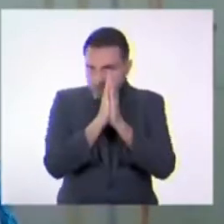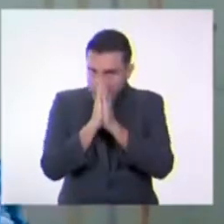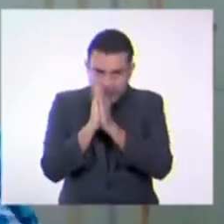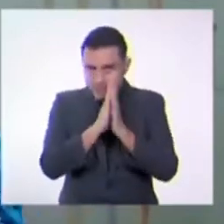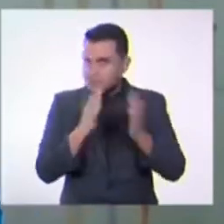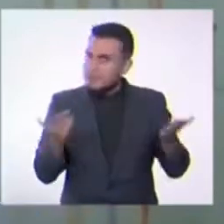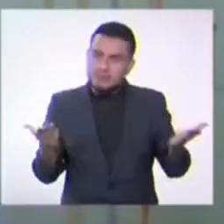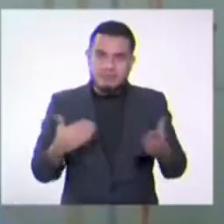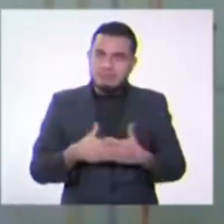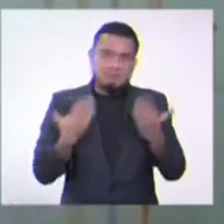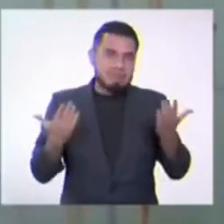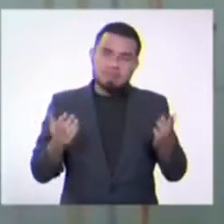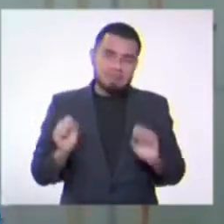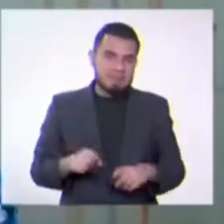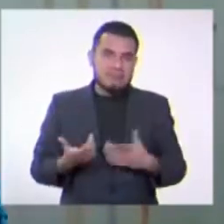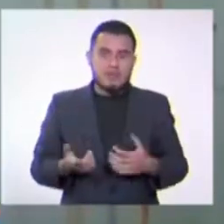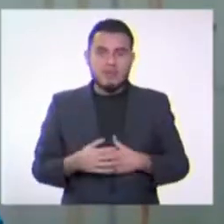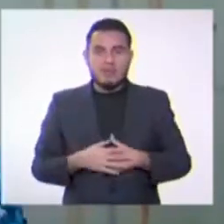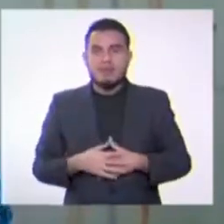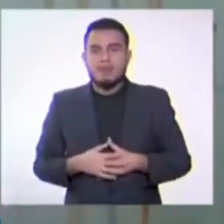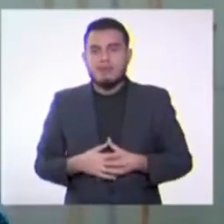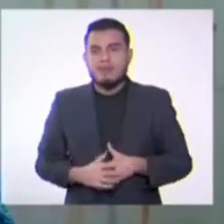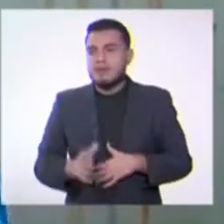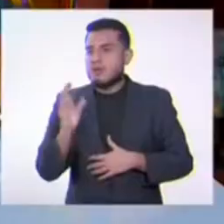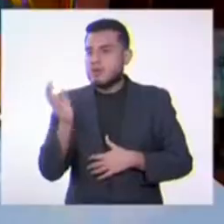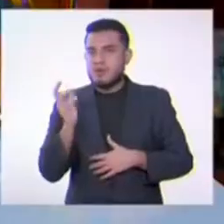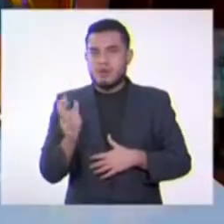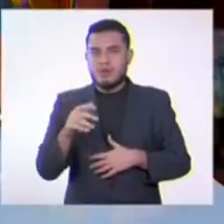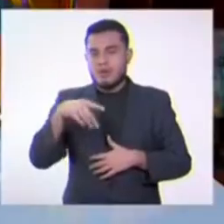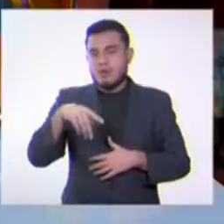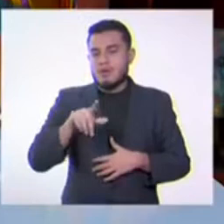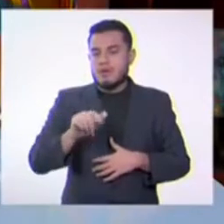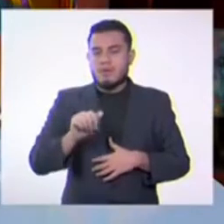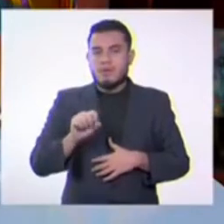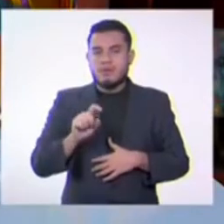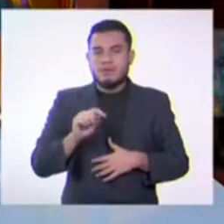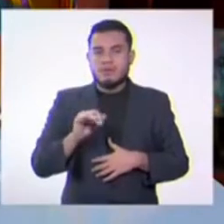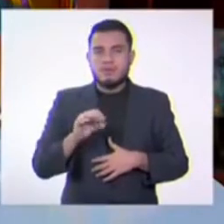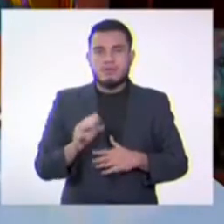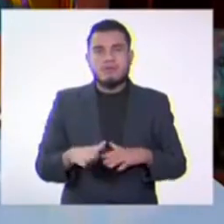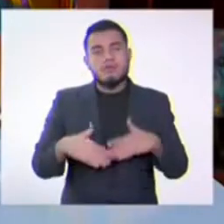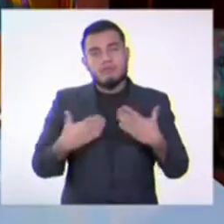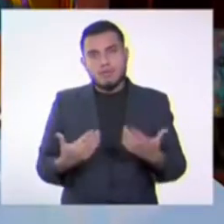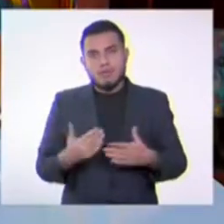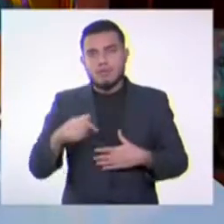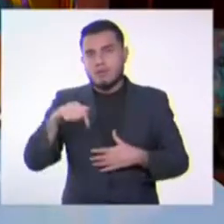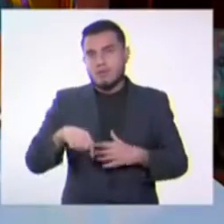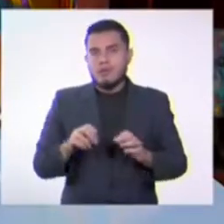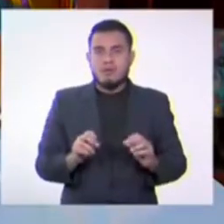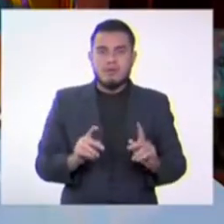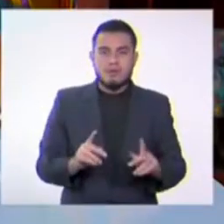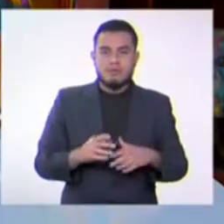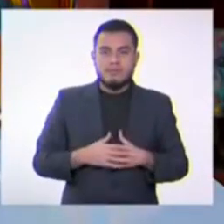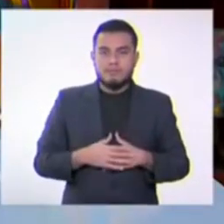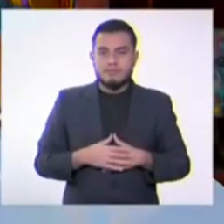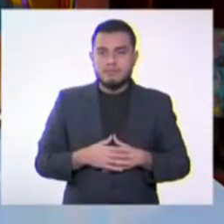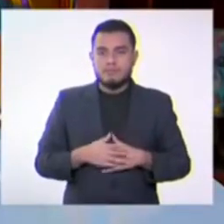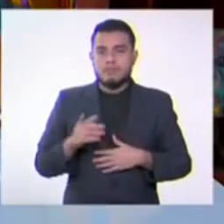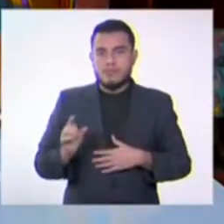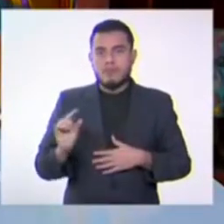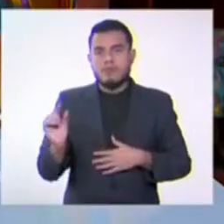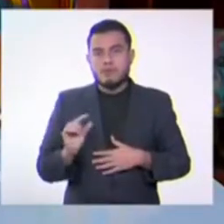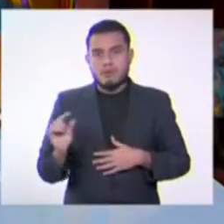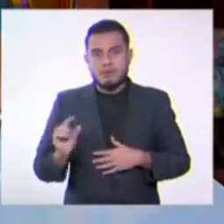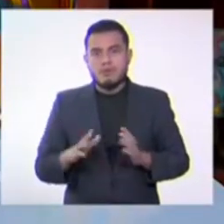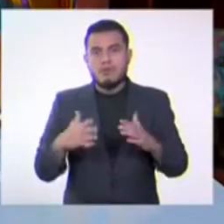esconderme. Ahora, ¿y de qué color es el plástico? Bueno, en este caso, como me está permitiendo